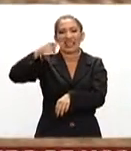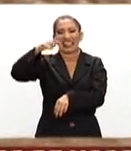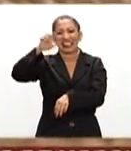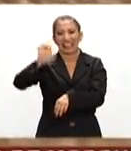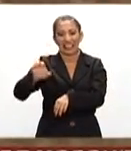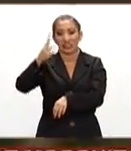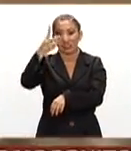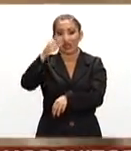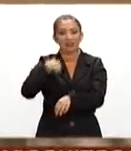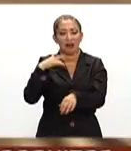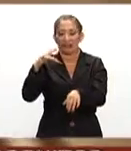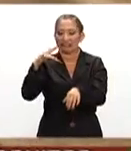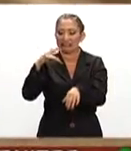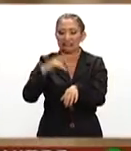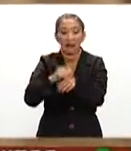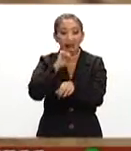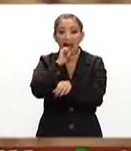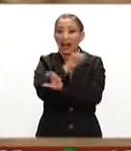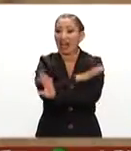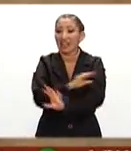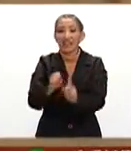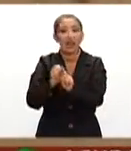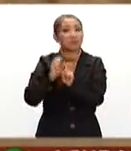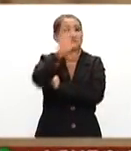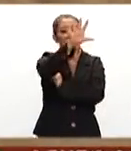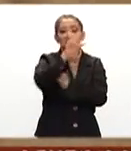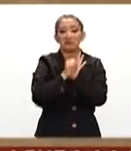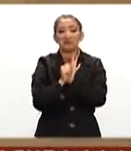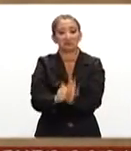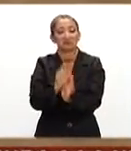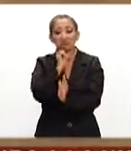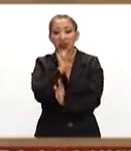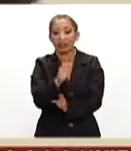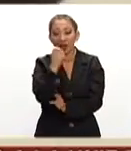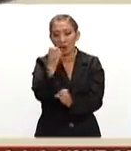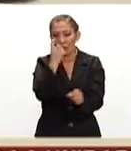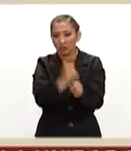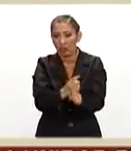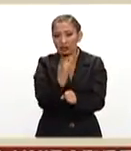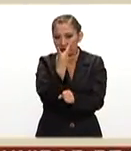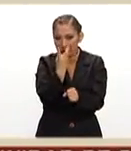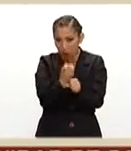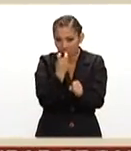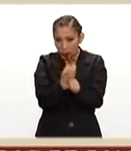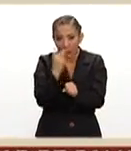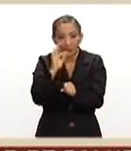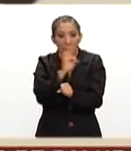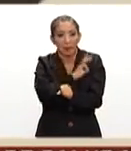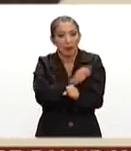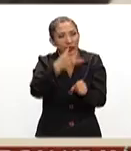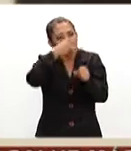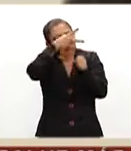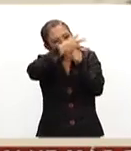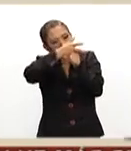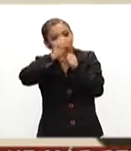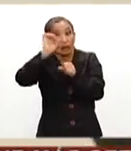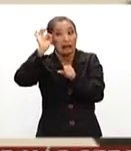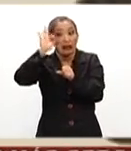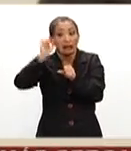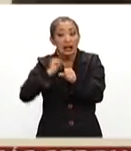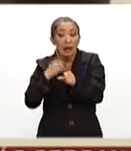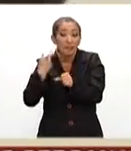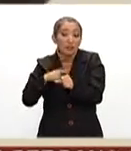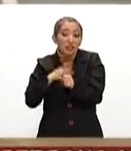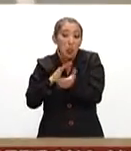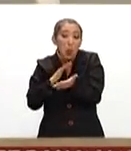Beagle 2, que no consiguió enviar ni una sola señal. Esta oportunidad va a servir para poder enviar futuras misiones a la